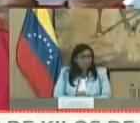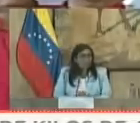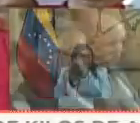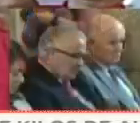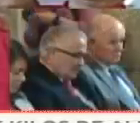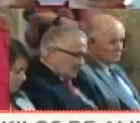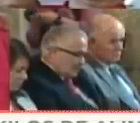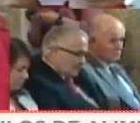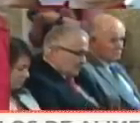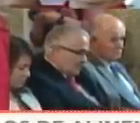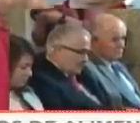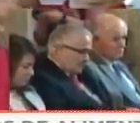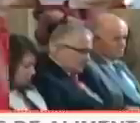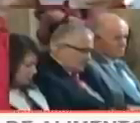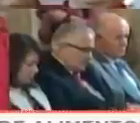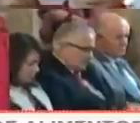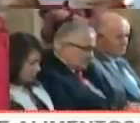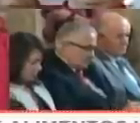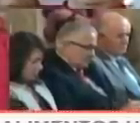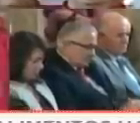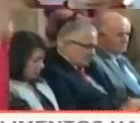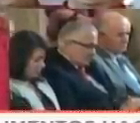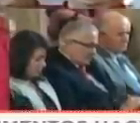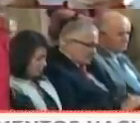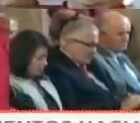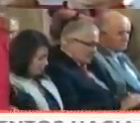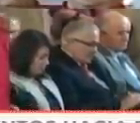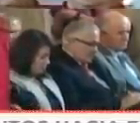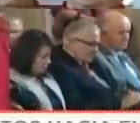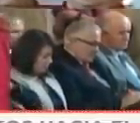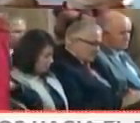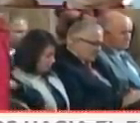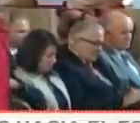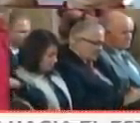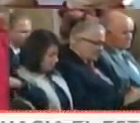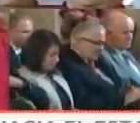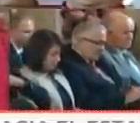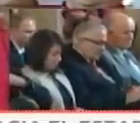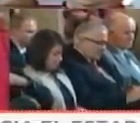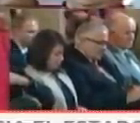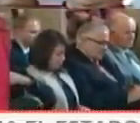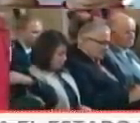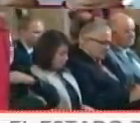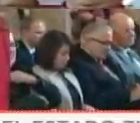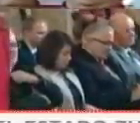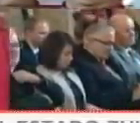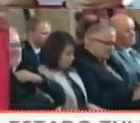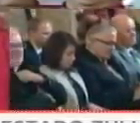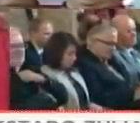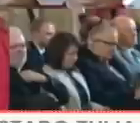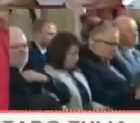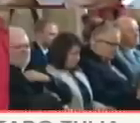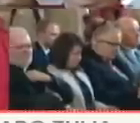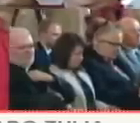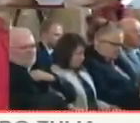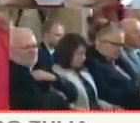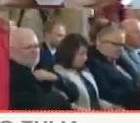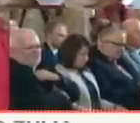17 y 18, pero ya hoy vamos por, 18, sí. 18, la única verdad que ha dicho